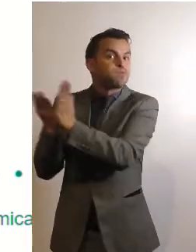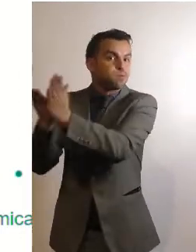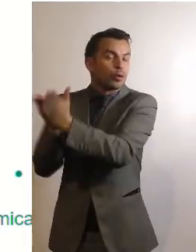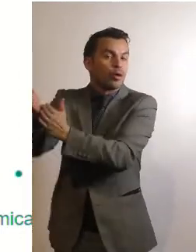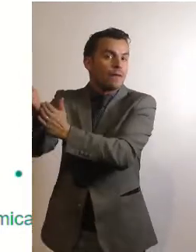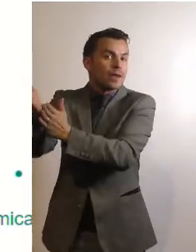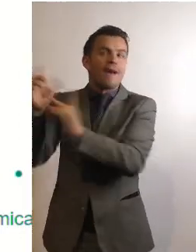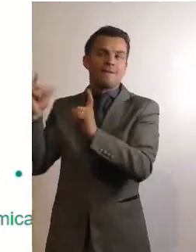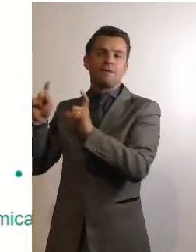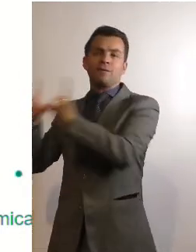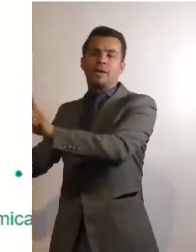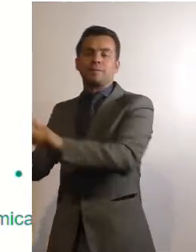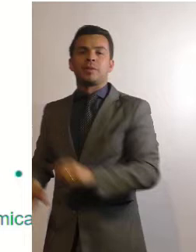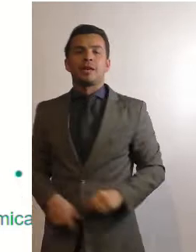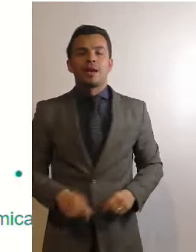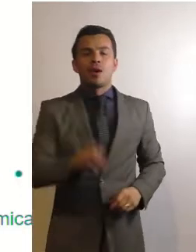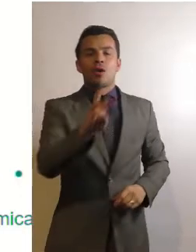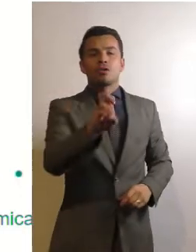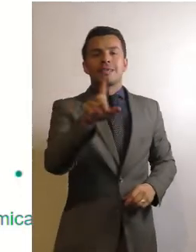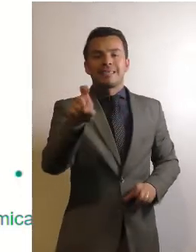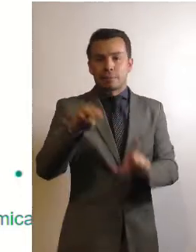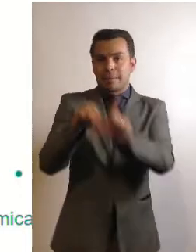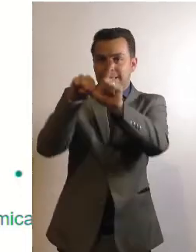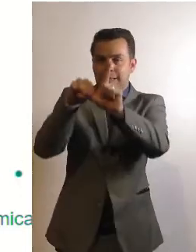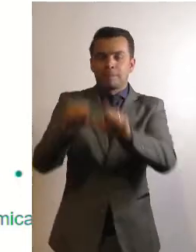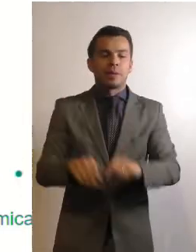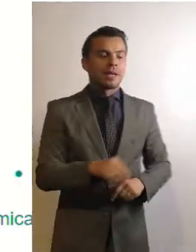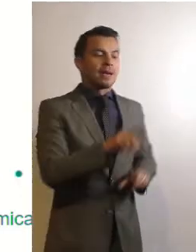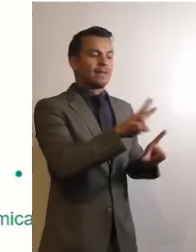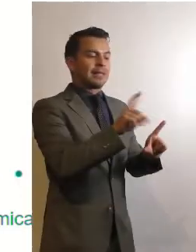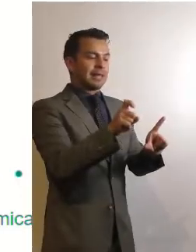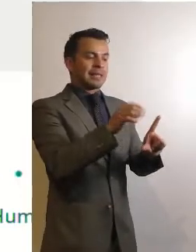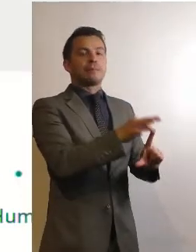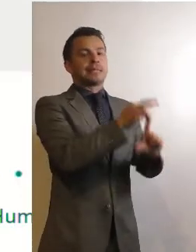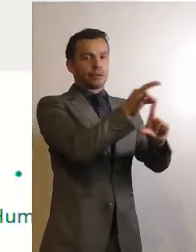86 en maestría y 26 en especialización.